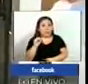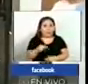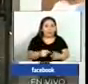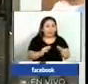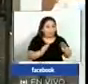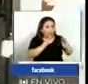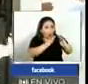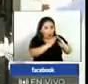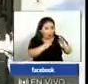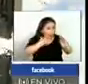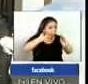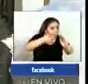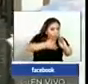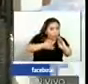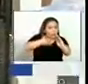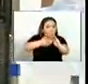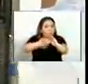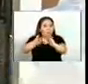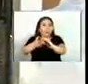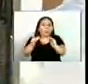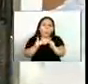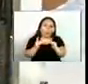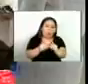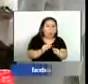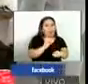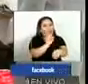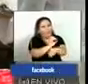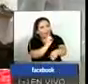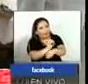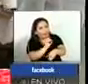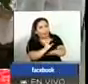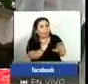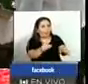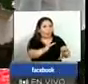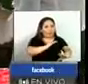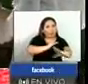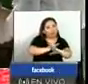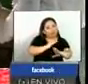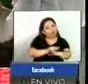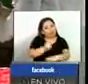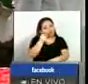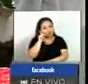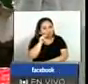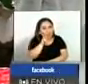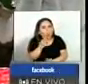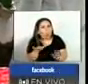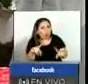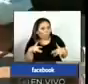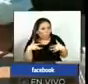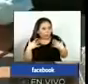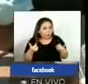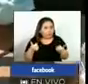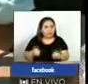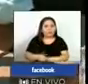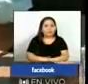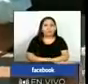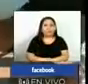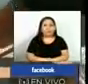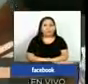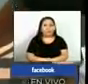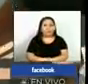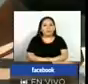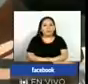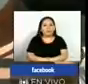visitas las personas también reciben charlas de prevención y se verifica su estado de salud. Pues